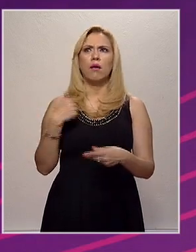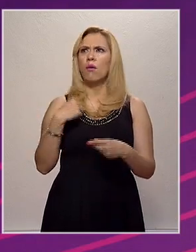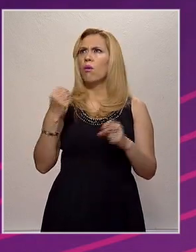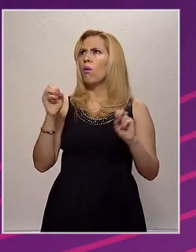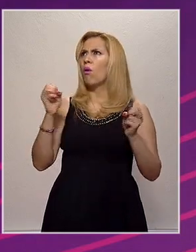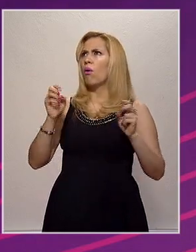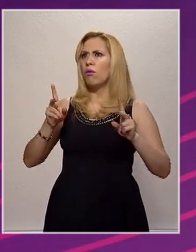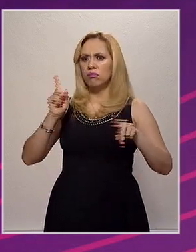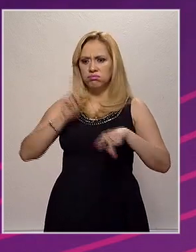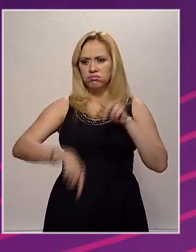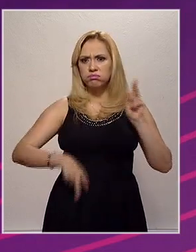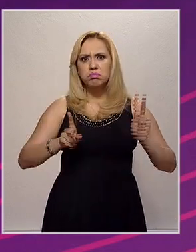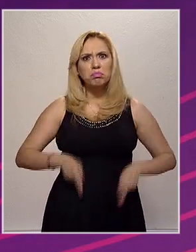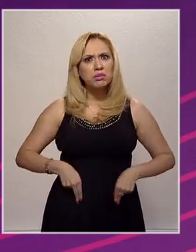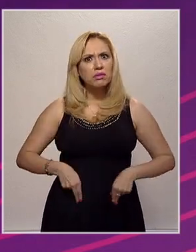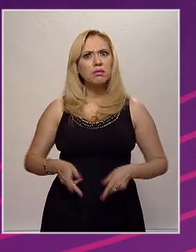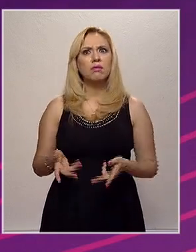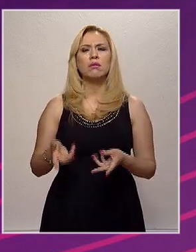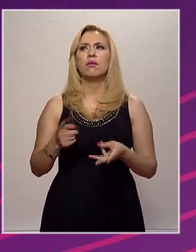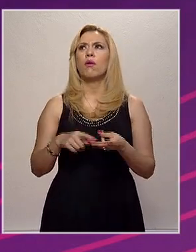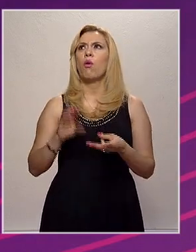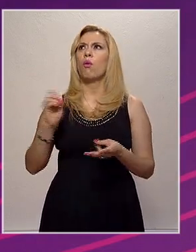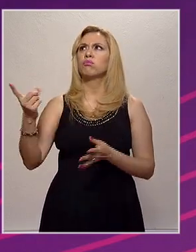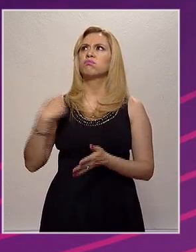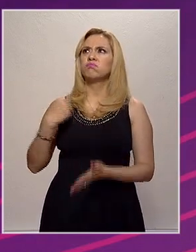de imposición, de